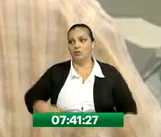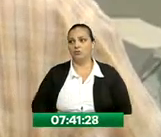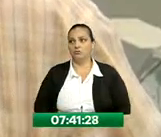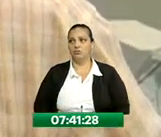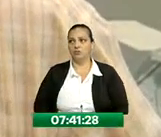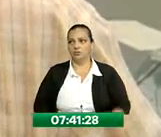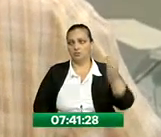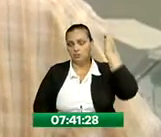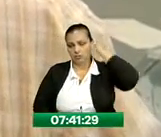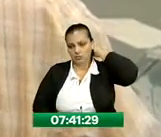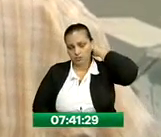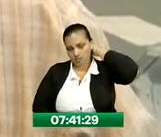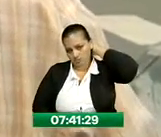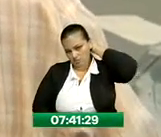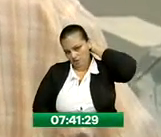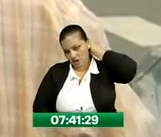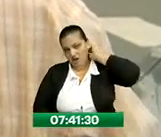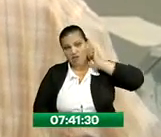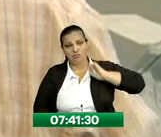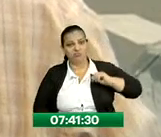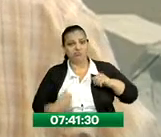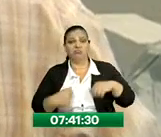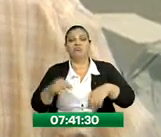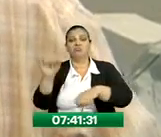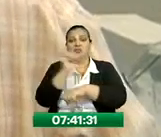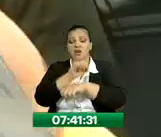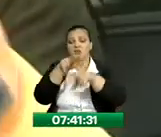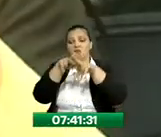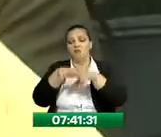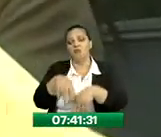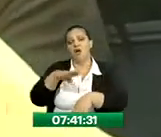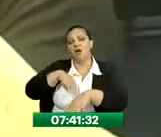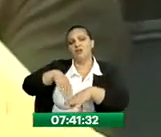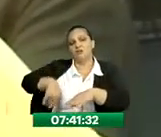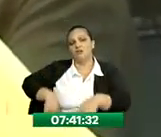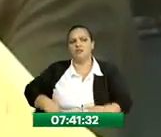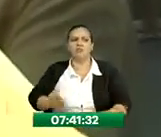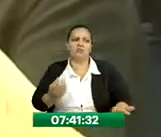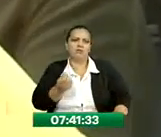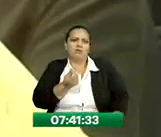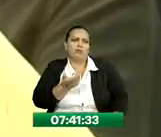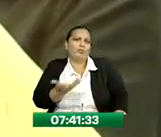últimamente, no había plata ahorita ahí, consiguiendo ahí. Ya la hice, pero